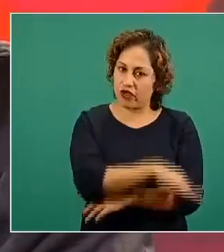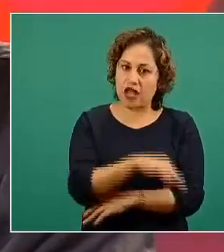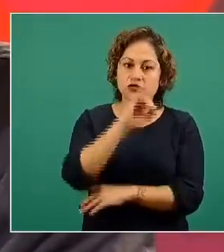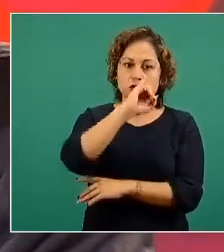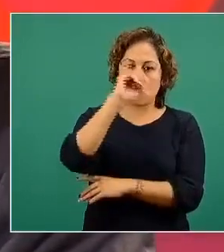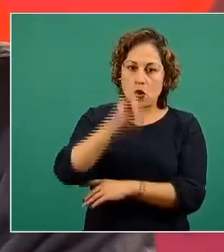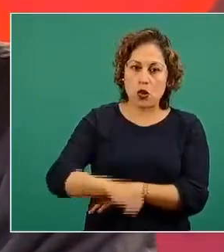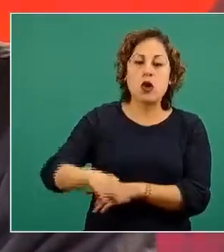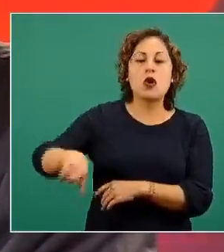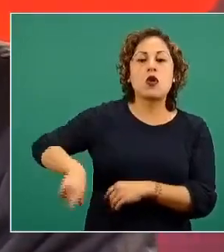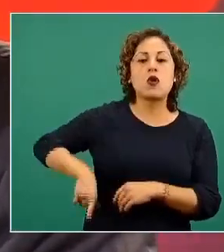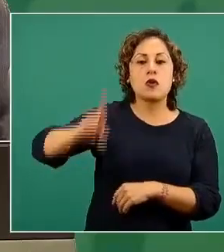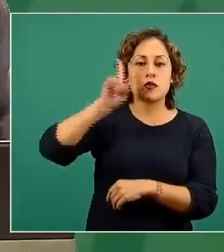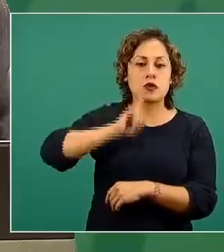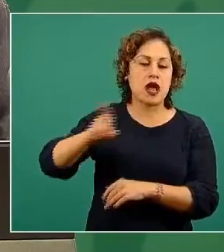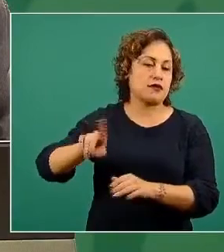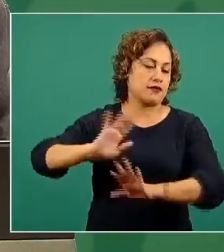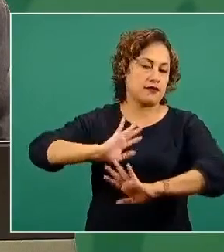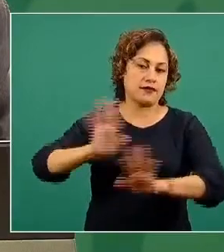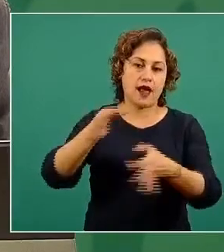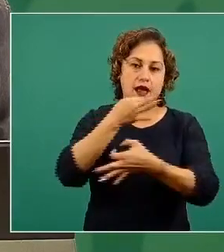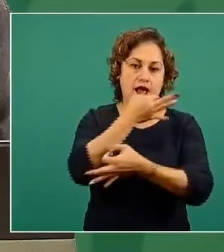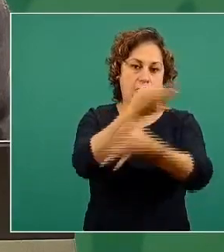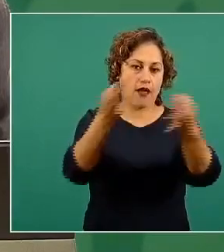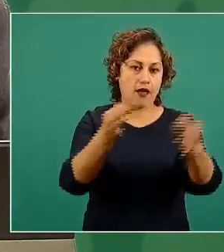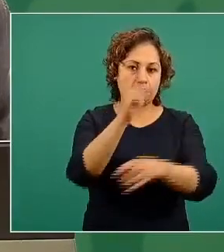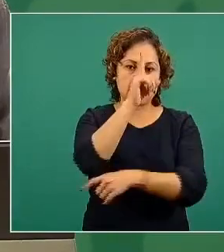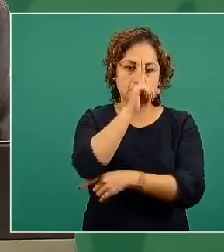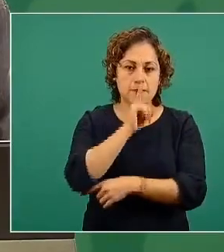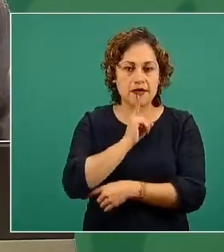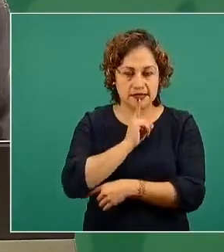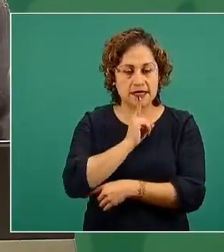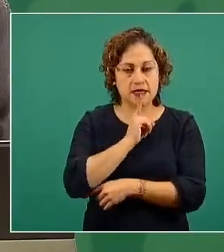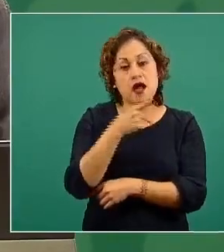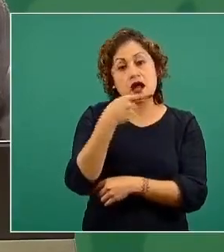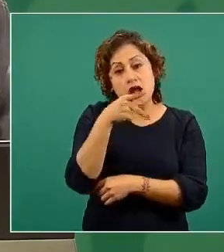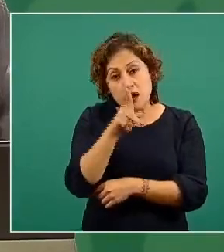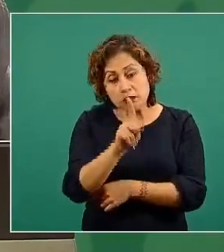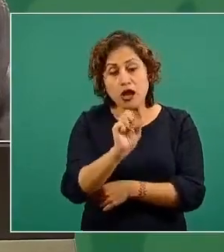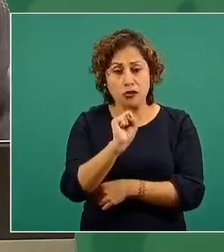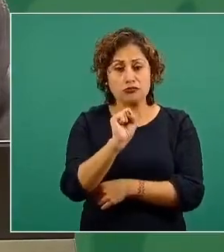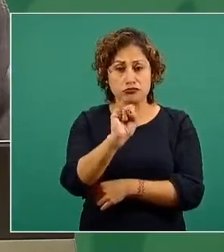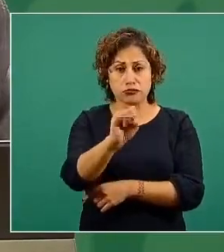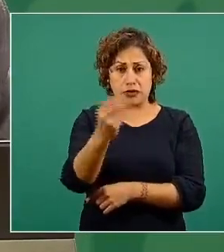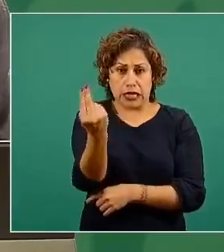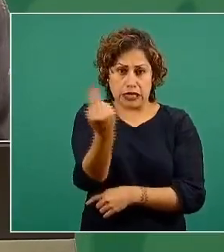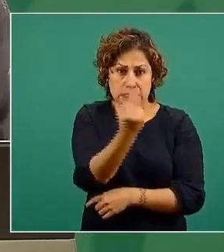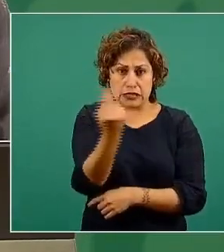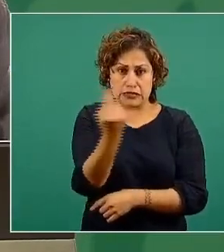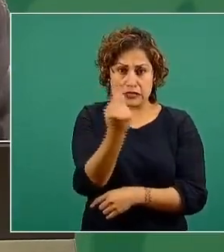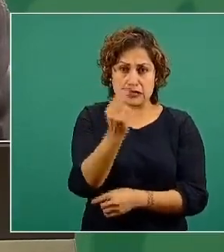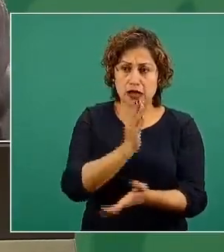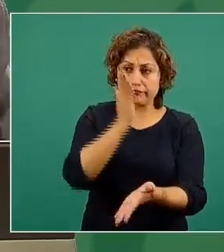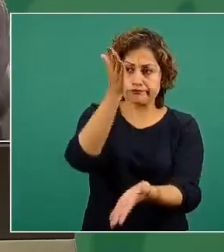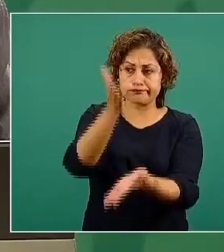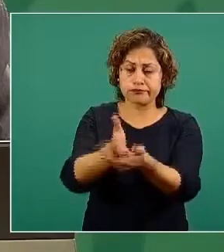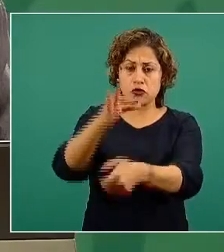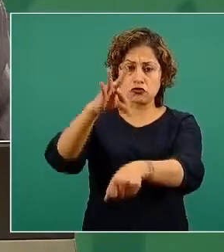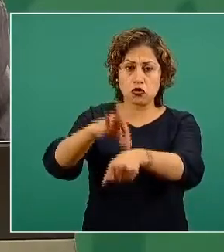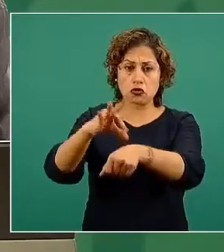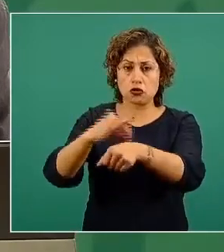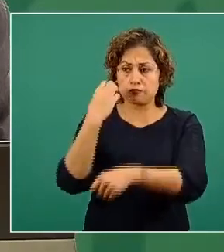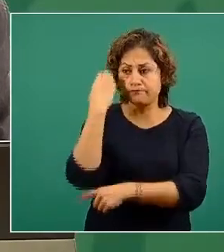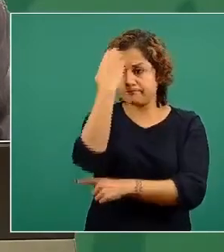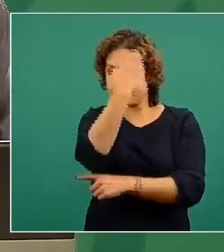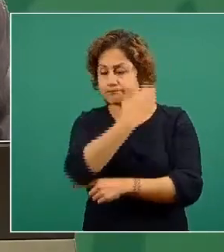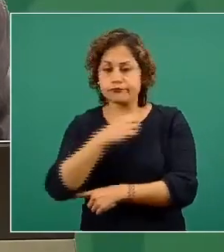también el llamado a la población de una evaluación médica lo más anticipada, especialmente en aquellos pacientes